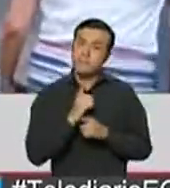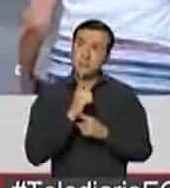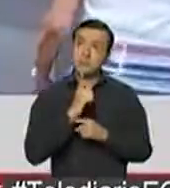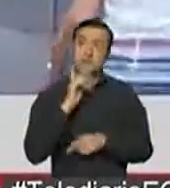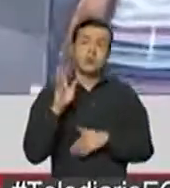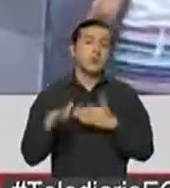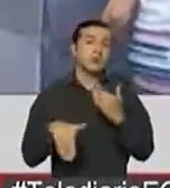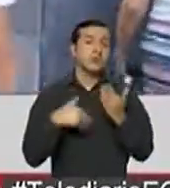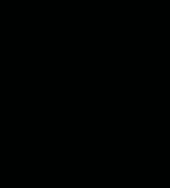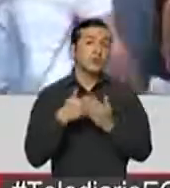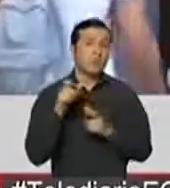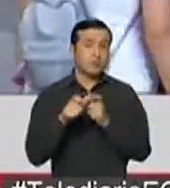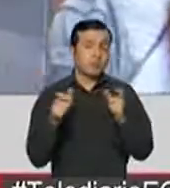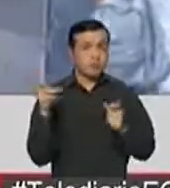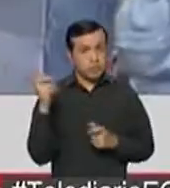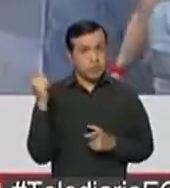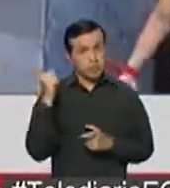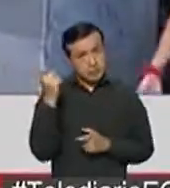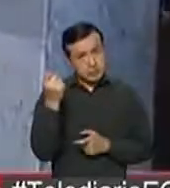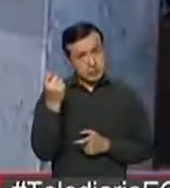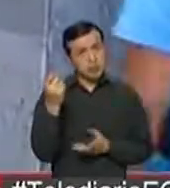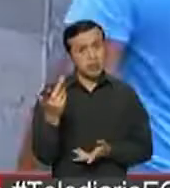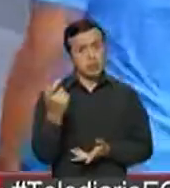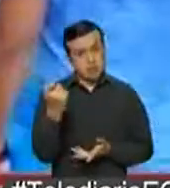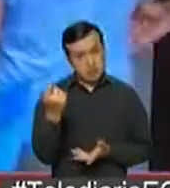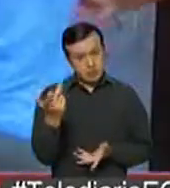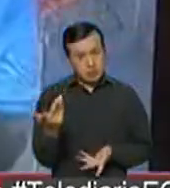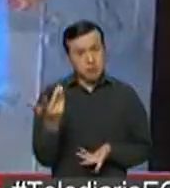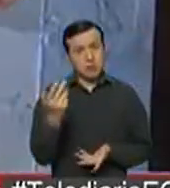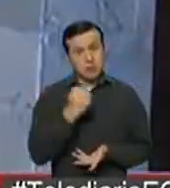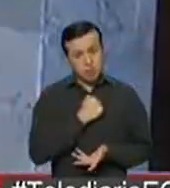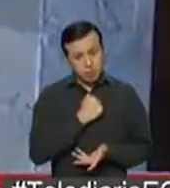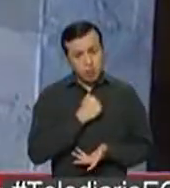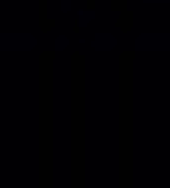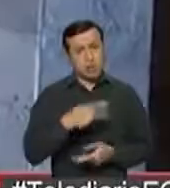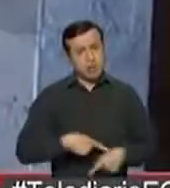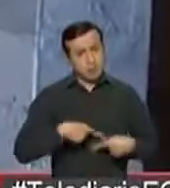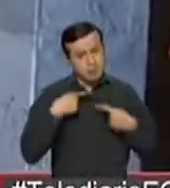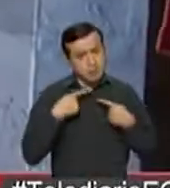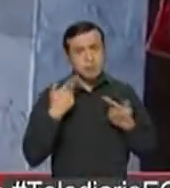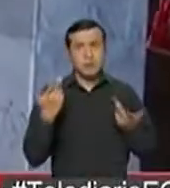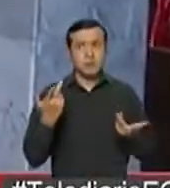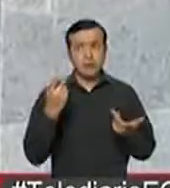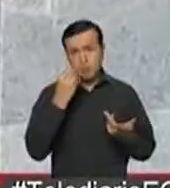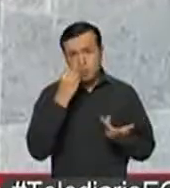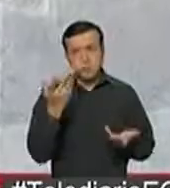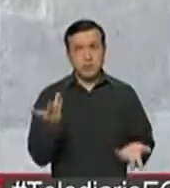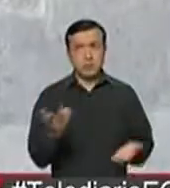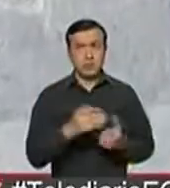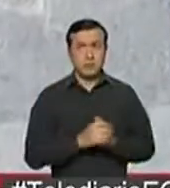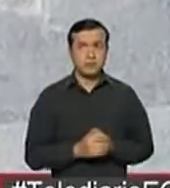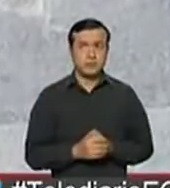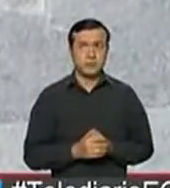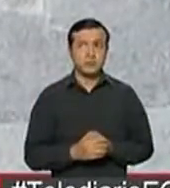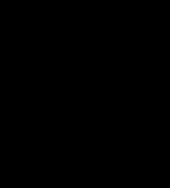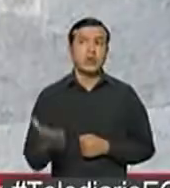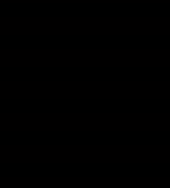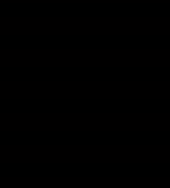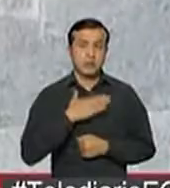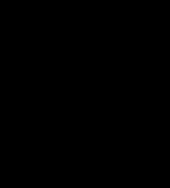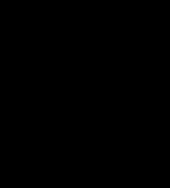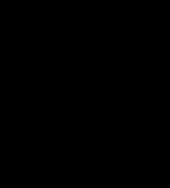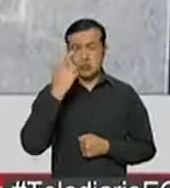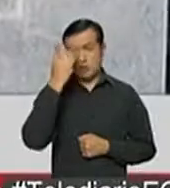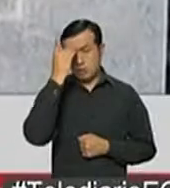todo jubilado necesitamos ese dinerito para vivir, para poder vivir y comer. Si yo, a mí me deben un